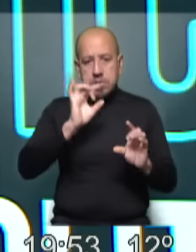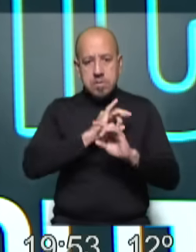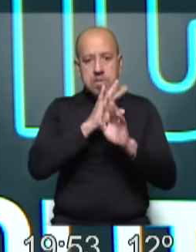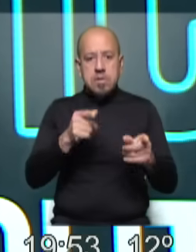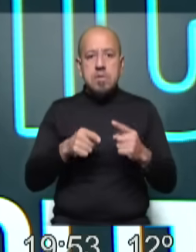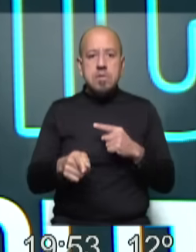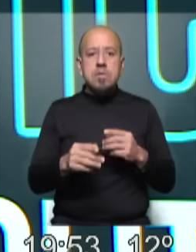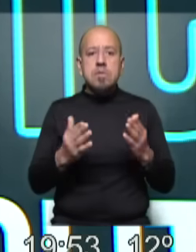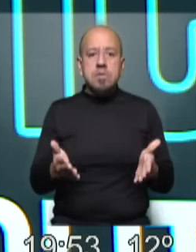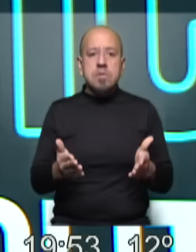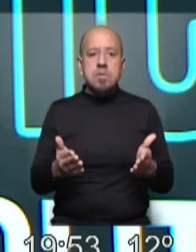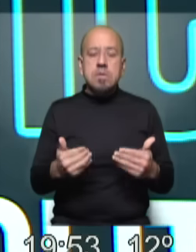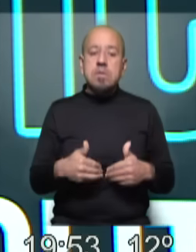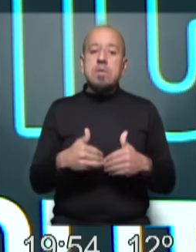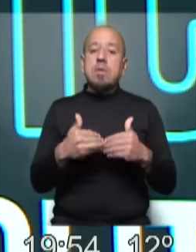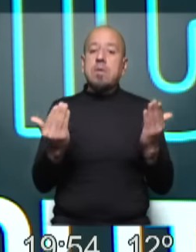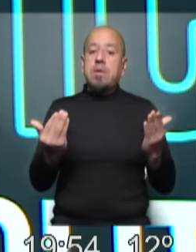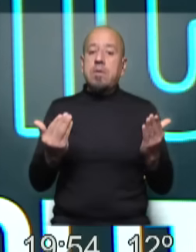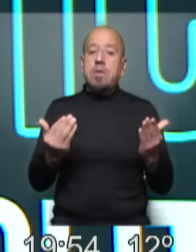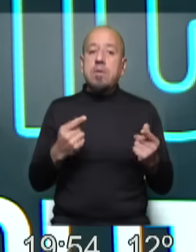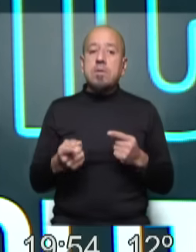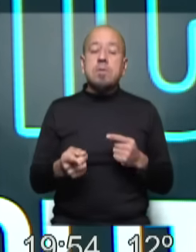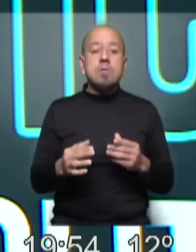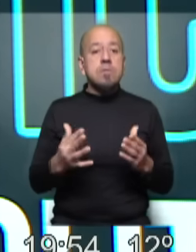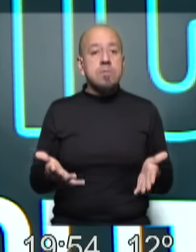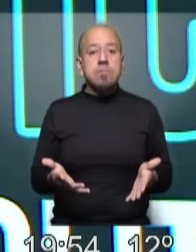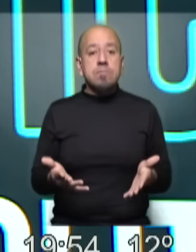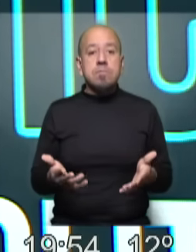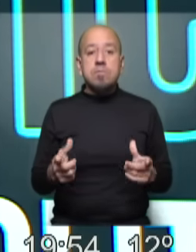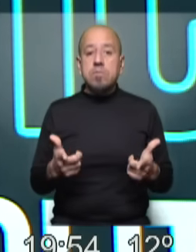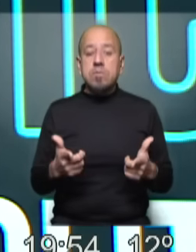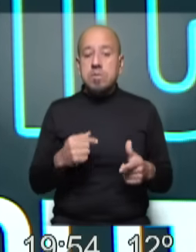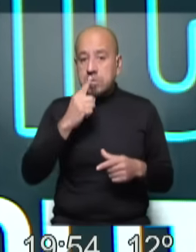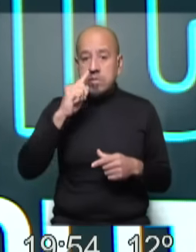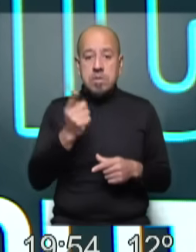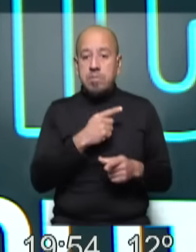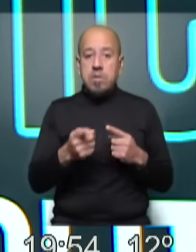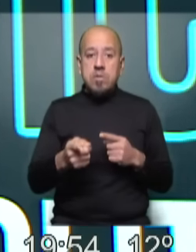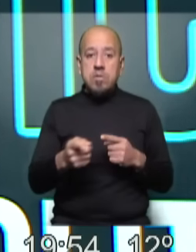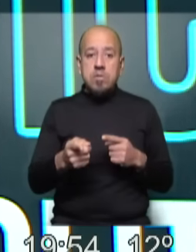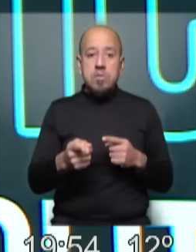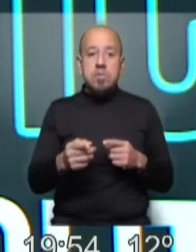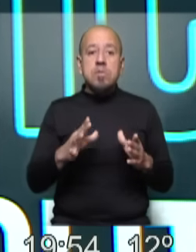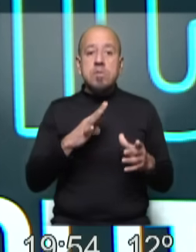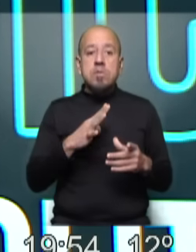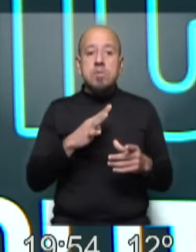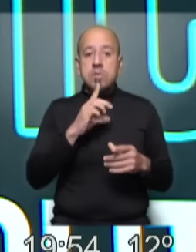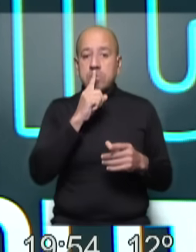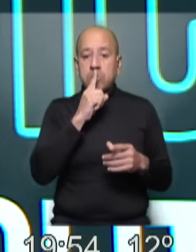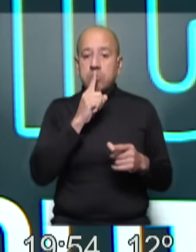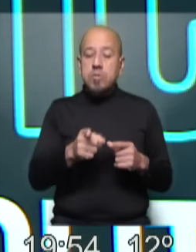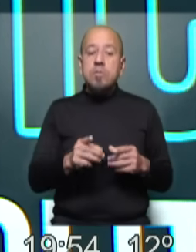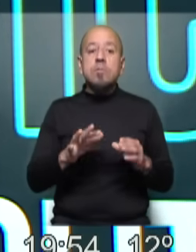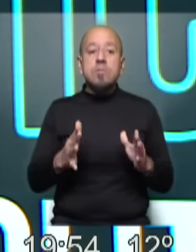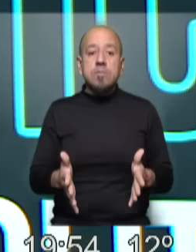hace es Mostrar la gravedad del asunto es decir no hay expresiones inmediatas de respaldo eh Y hay silencios y esos silencios